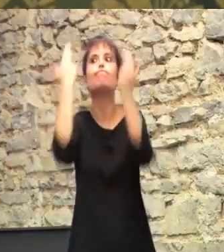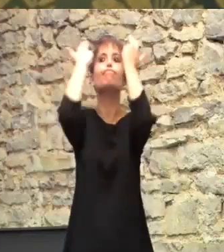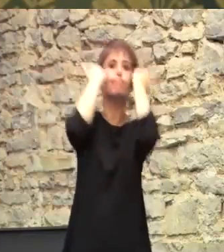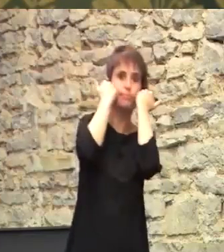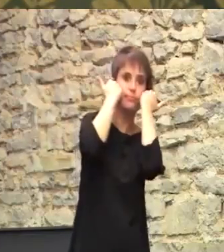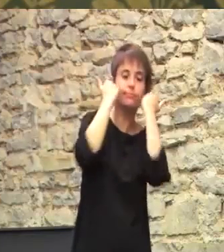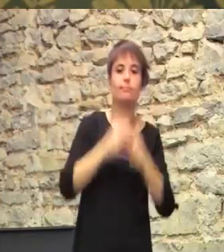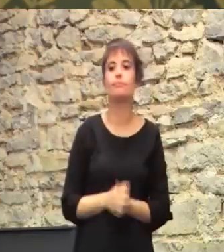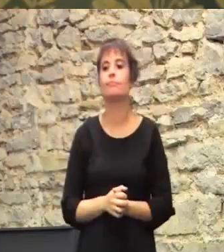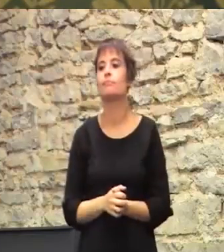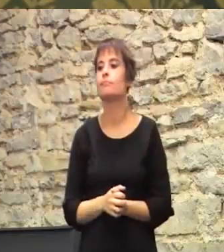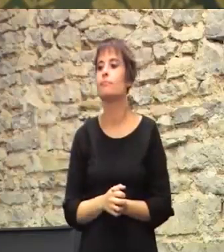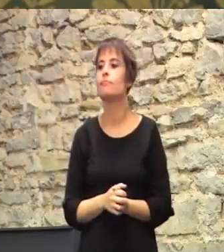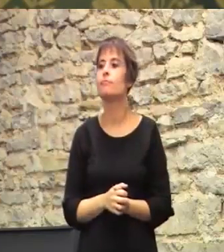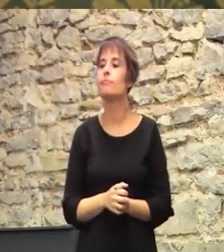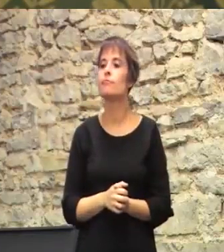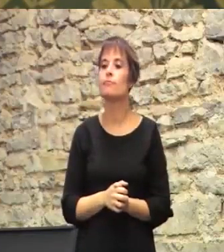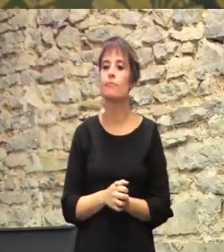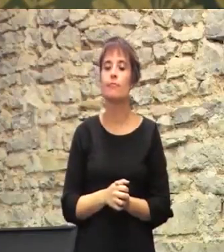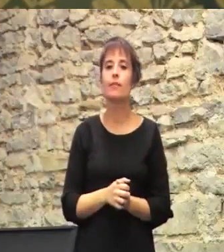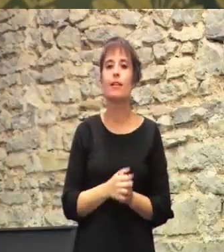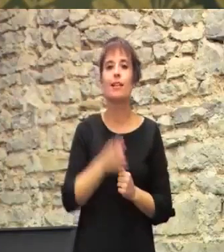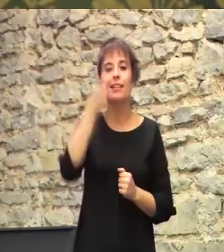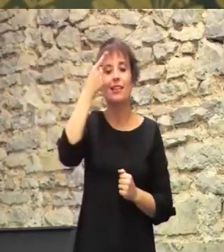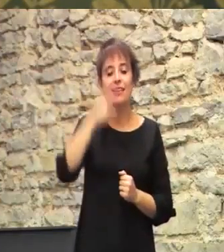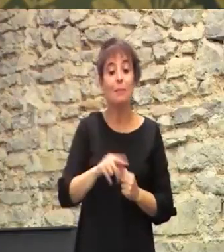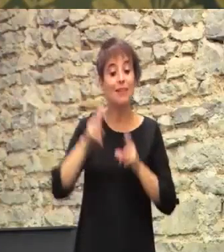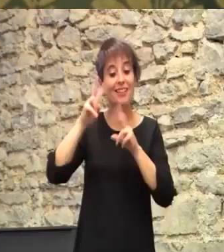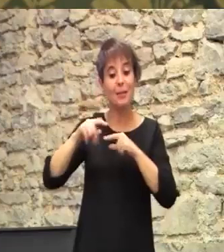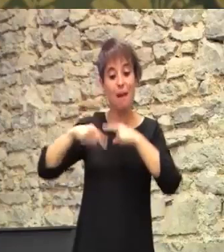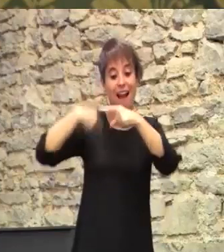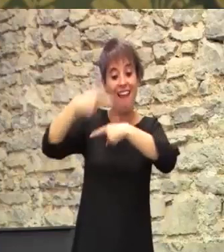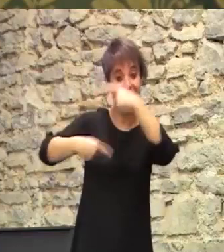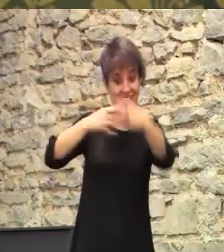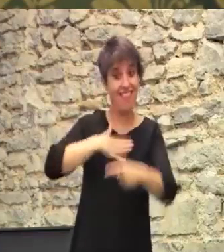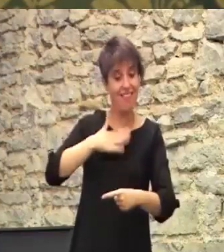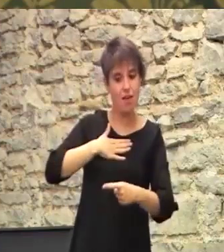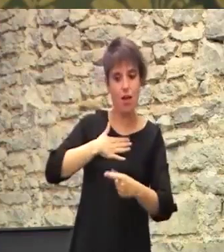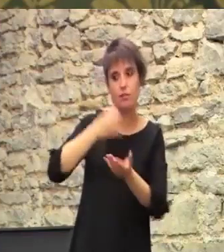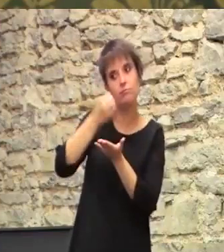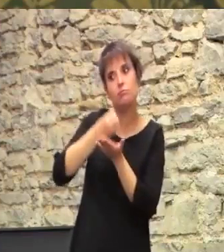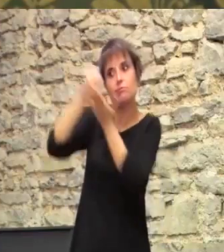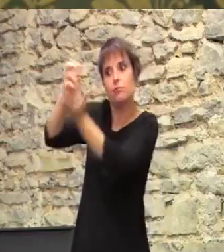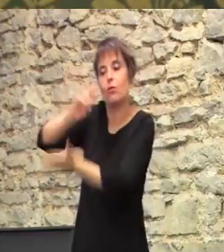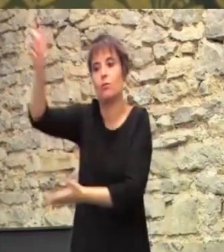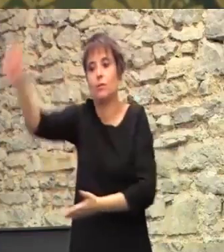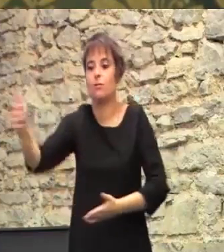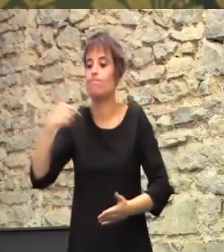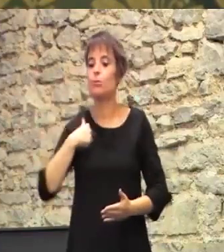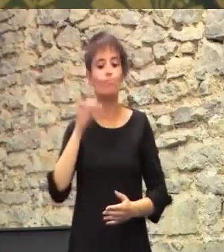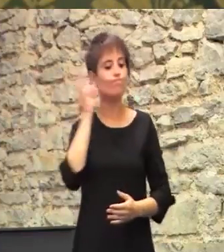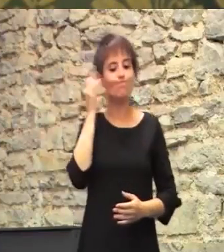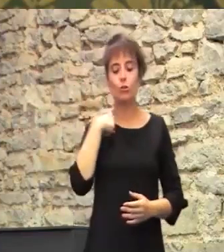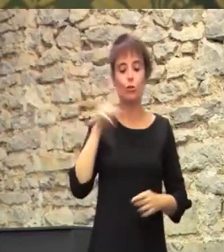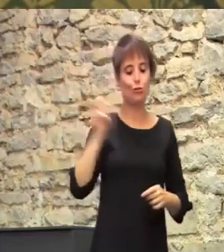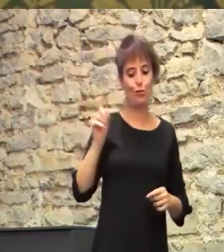y también veía que delegaban las herencias recibidas generalmente veía que muchas de ellas decían no